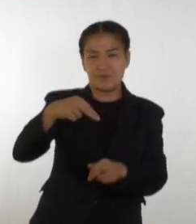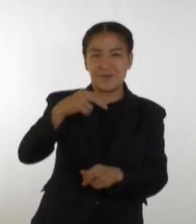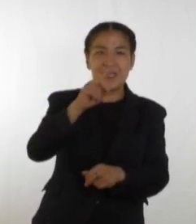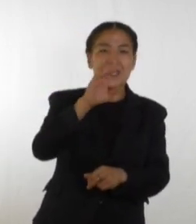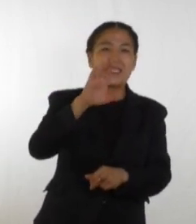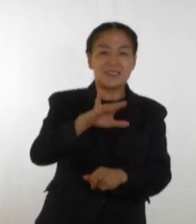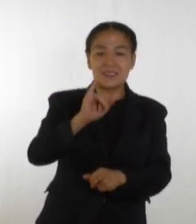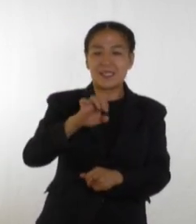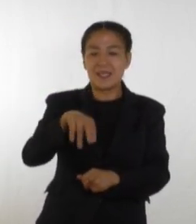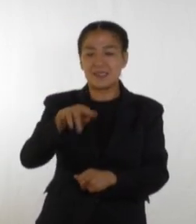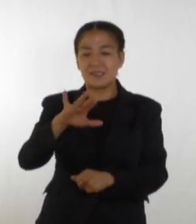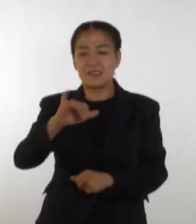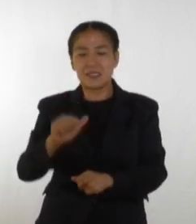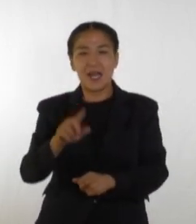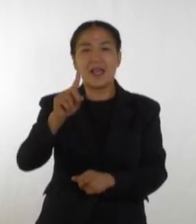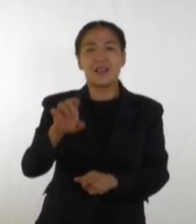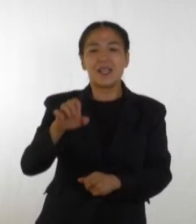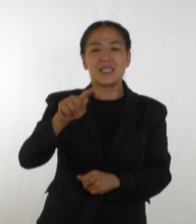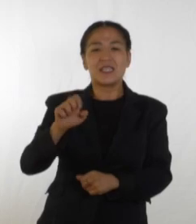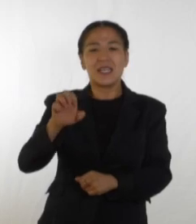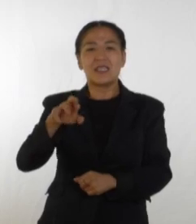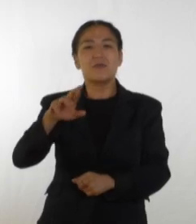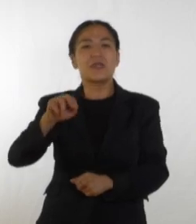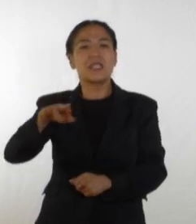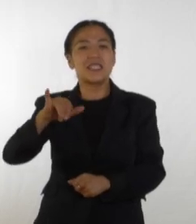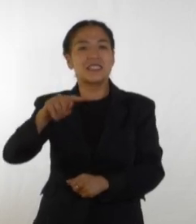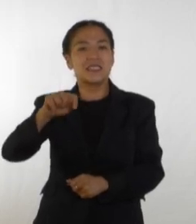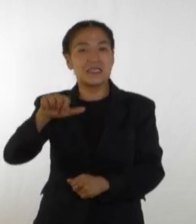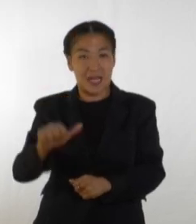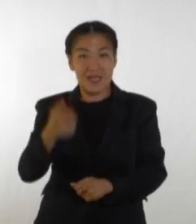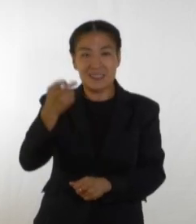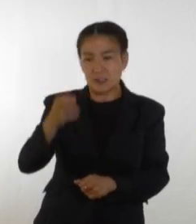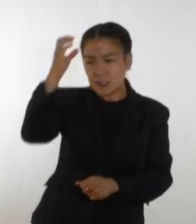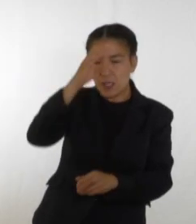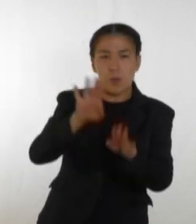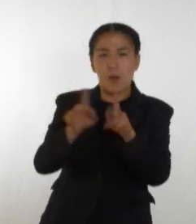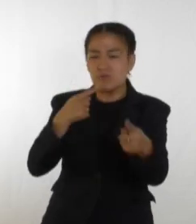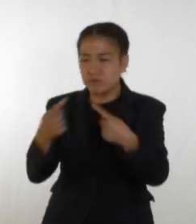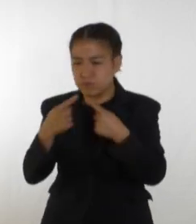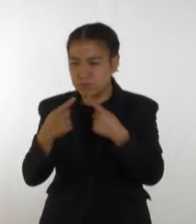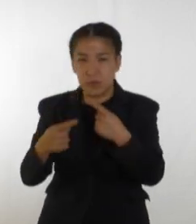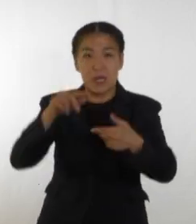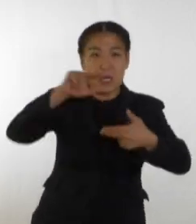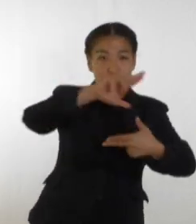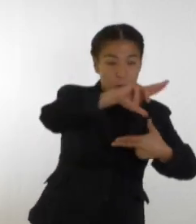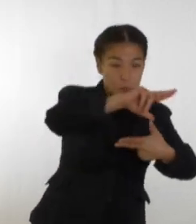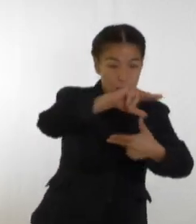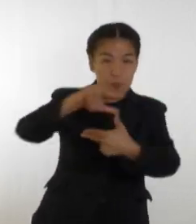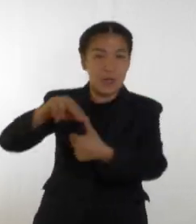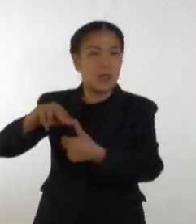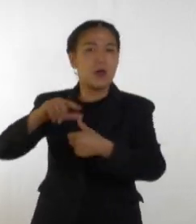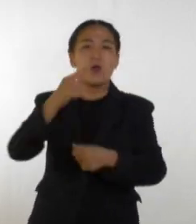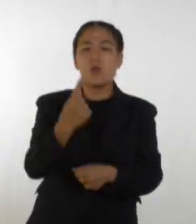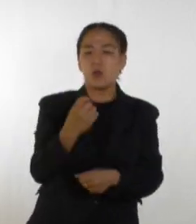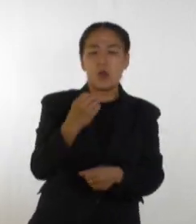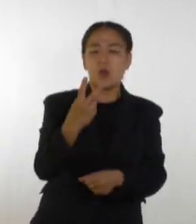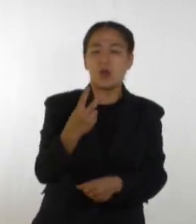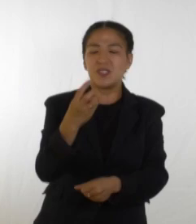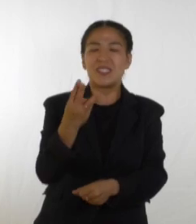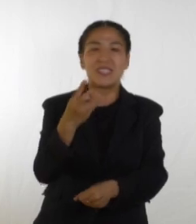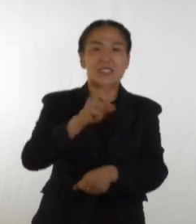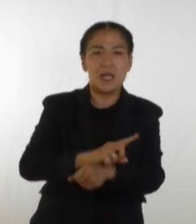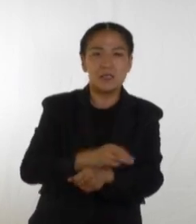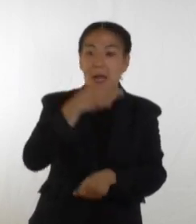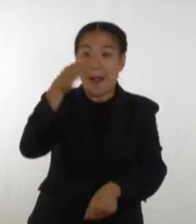determinista claramente nos puede decir que dentro de 3, 4 días van a llegar a Cancún o a la región cerca